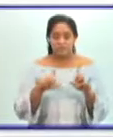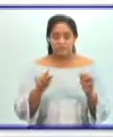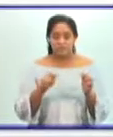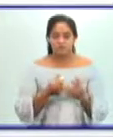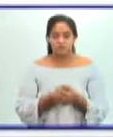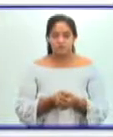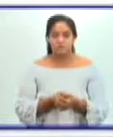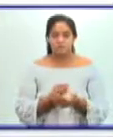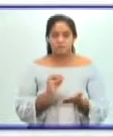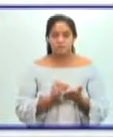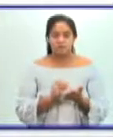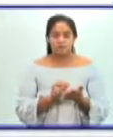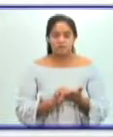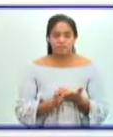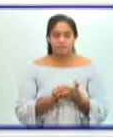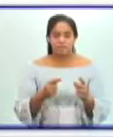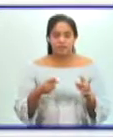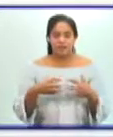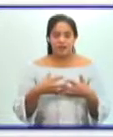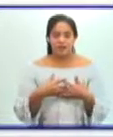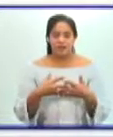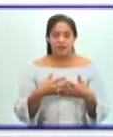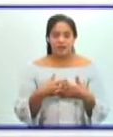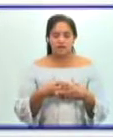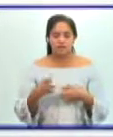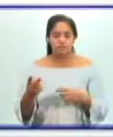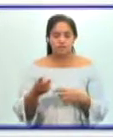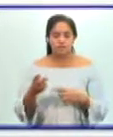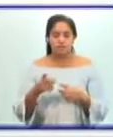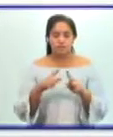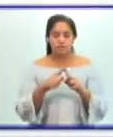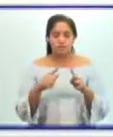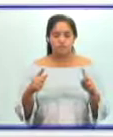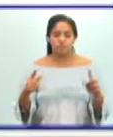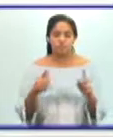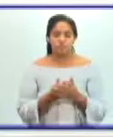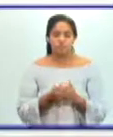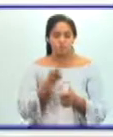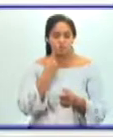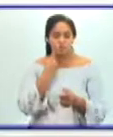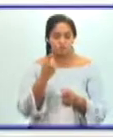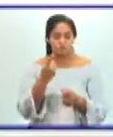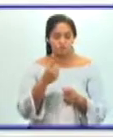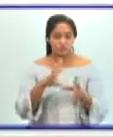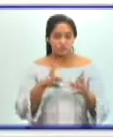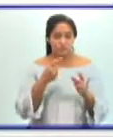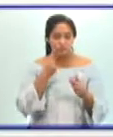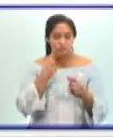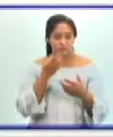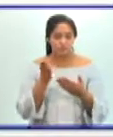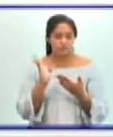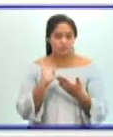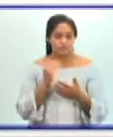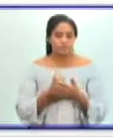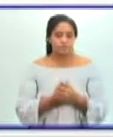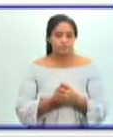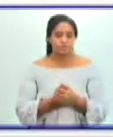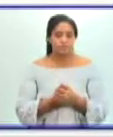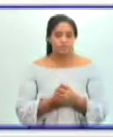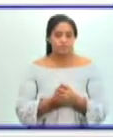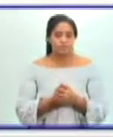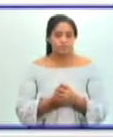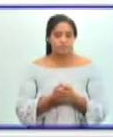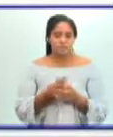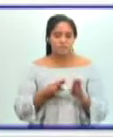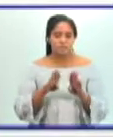para plantear la relación entre estos segmentos. Observa en tu figura que son segmentos